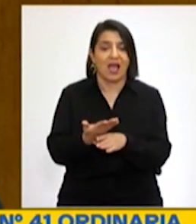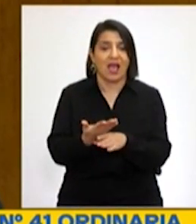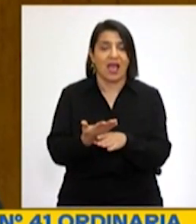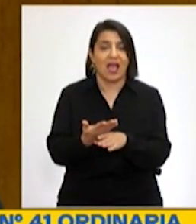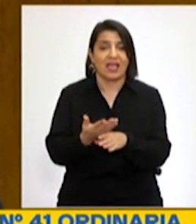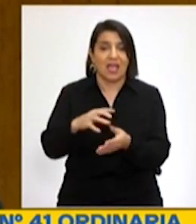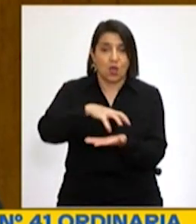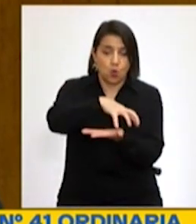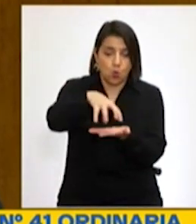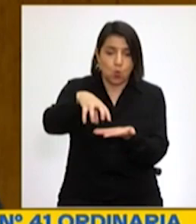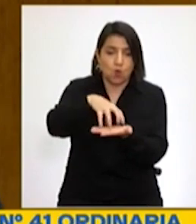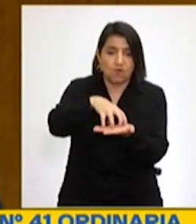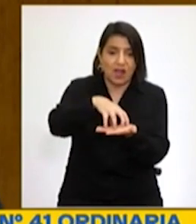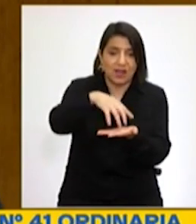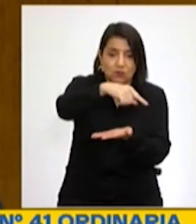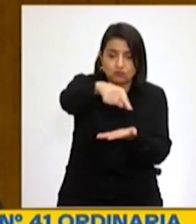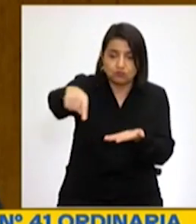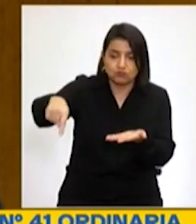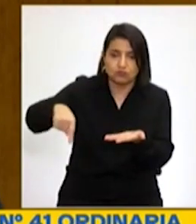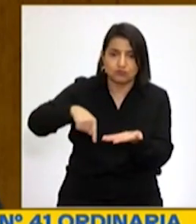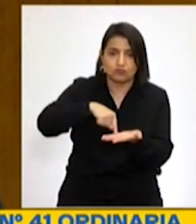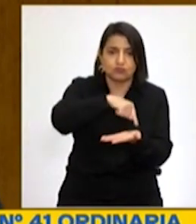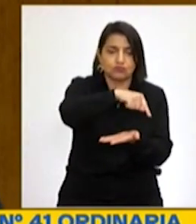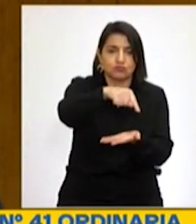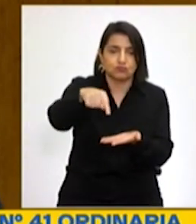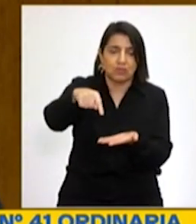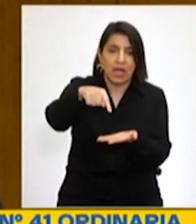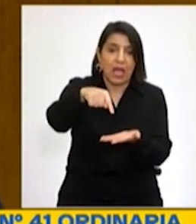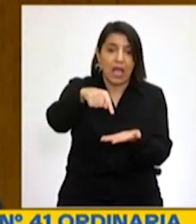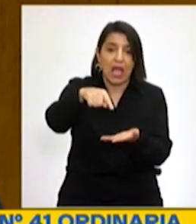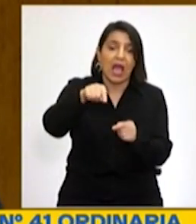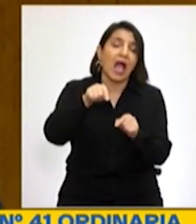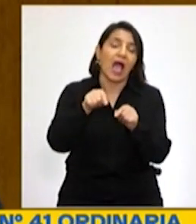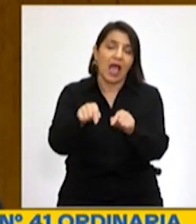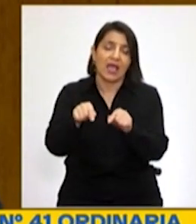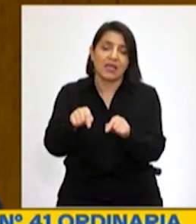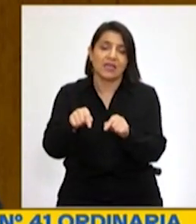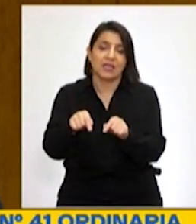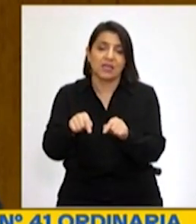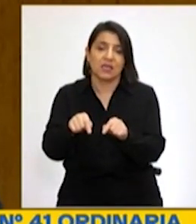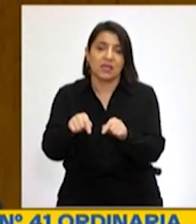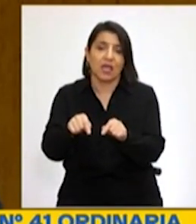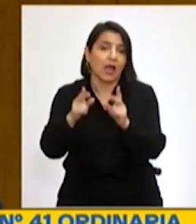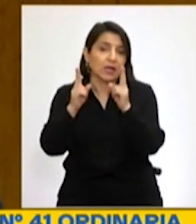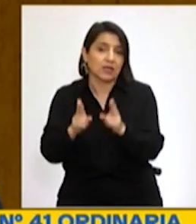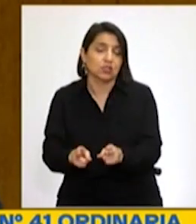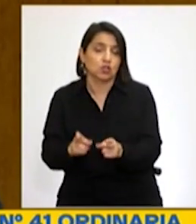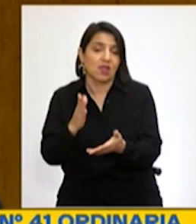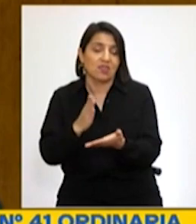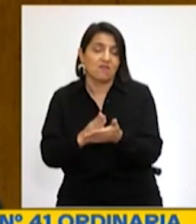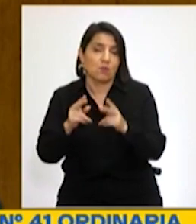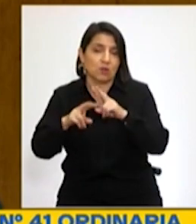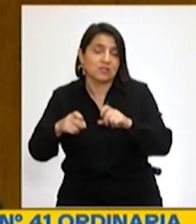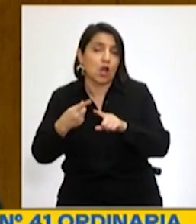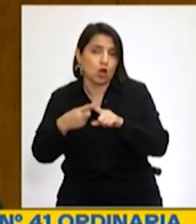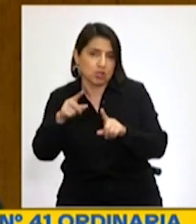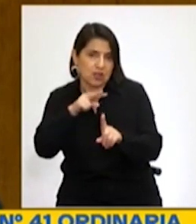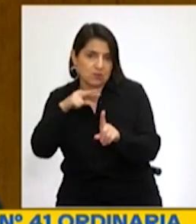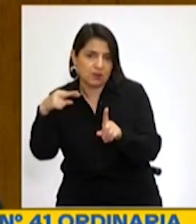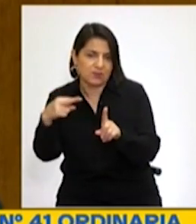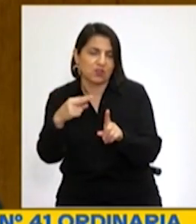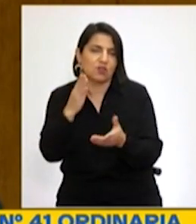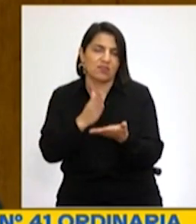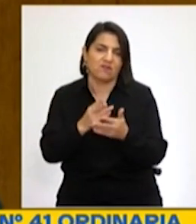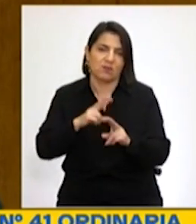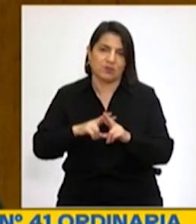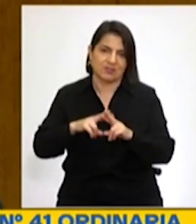periurbana que está justamente a continuación del límite de las ciudades donde estas restricciones también va a haber que analizar desde otra perspectiva y lo que hay